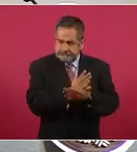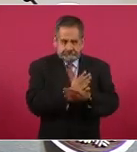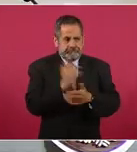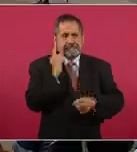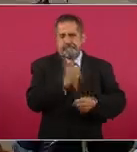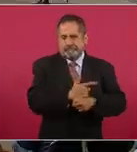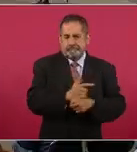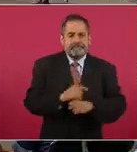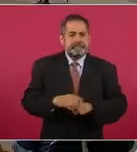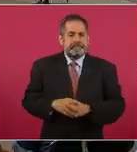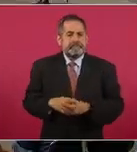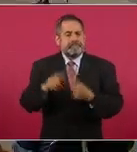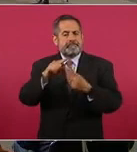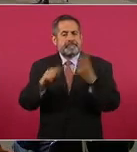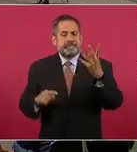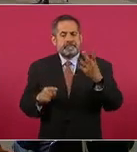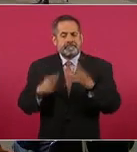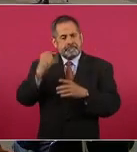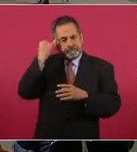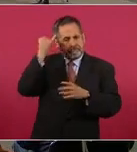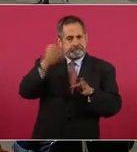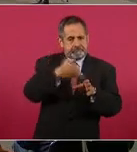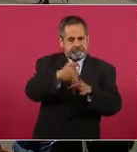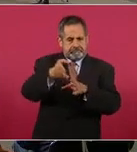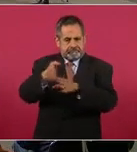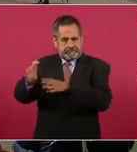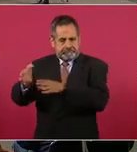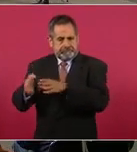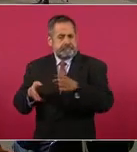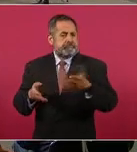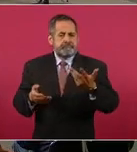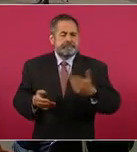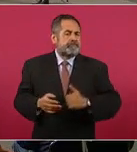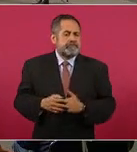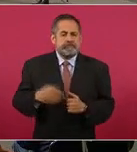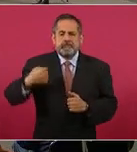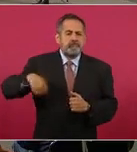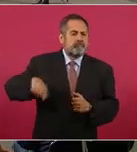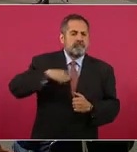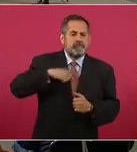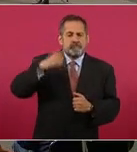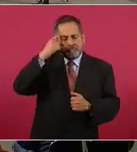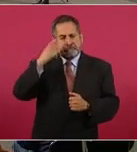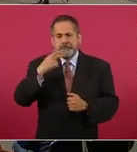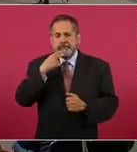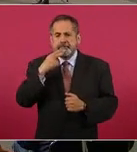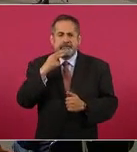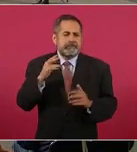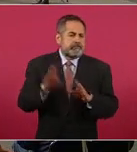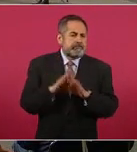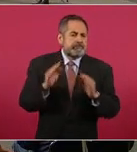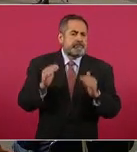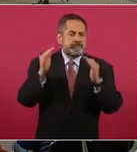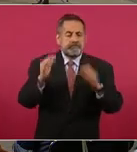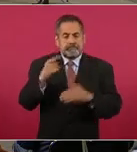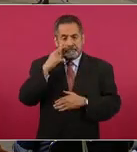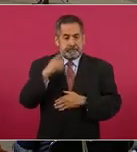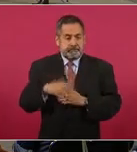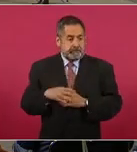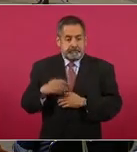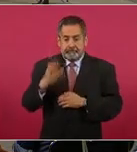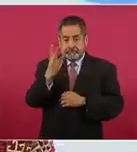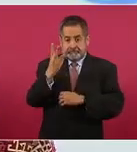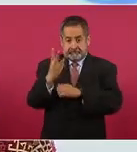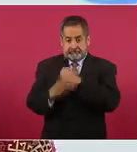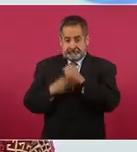estos ejes, la siguiente, hemos trabajado principalmente en los grandes contribuyentes. Es importante señalar que durante estos tres primeros